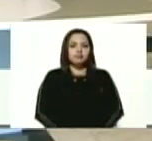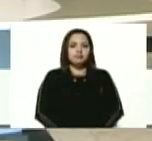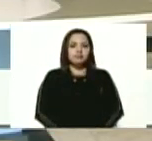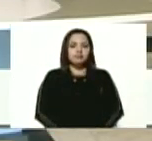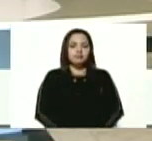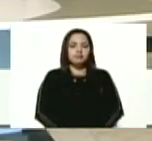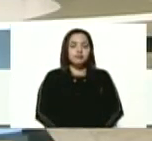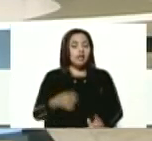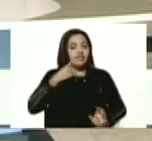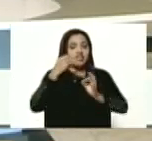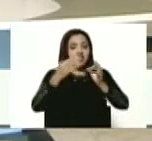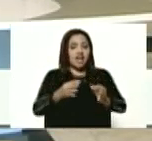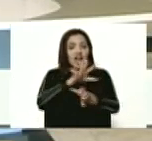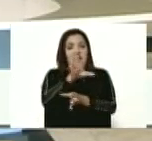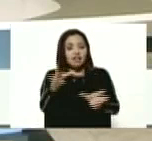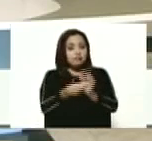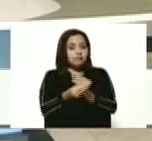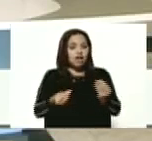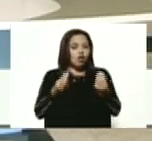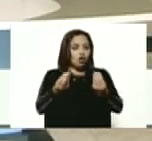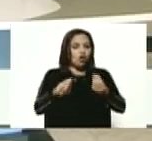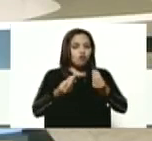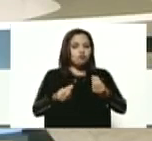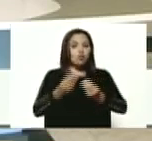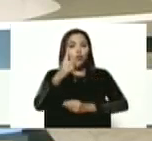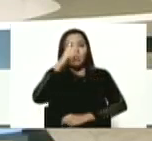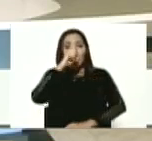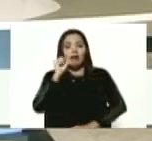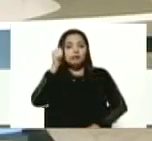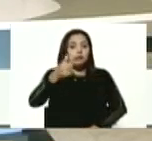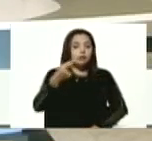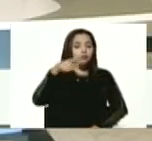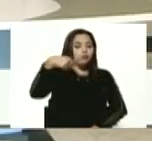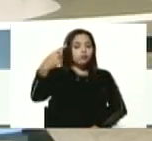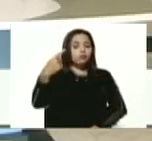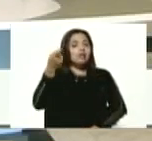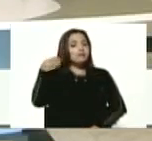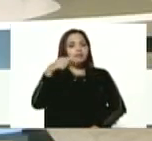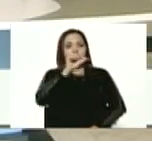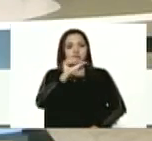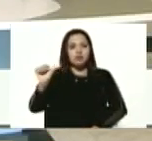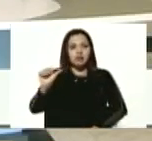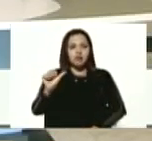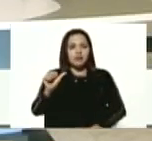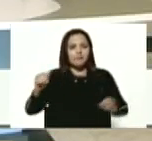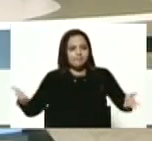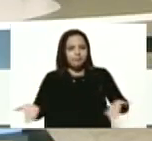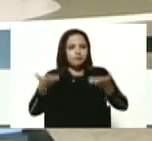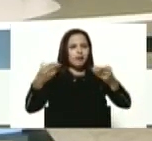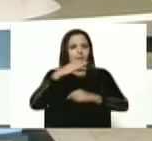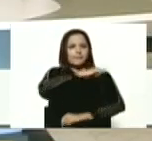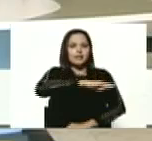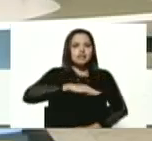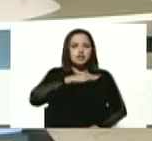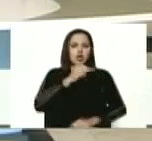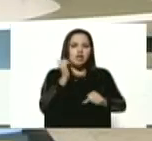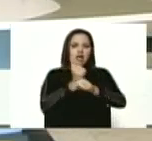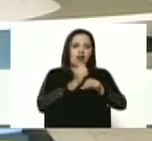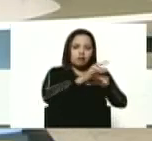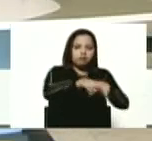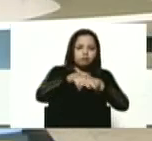de verdad, Castro Soteldo, cumplimos un año la semana pasada de que relanzamos la gran misión